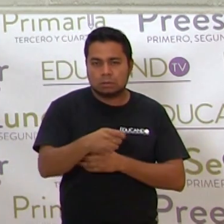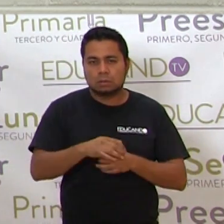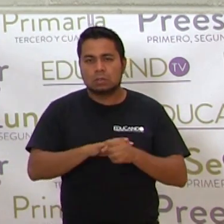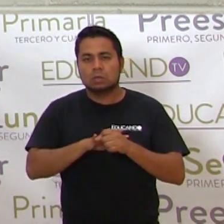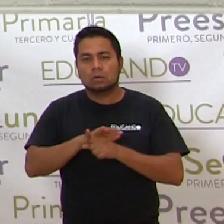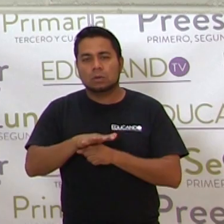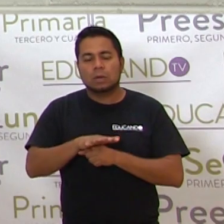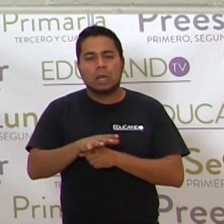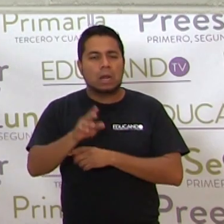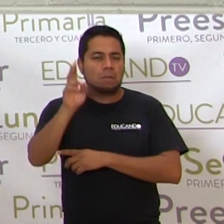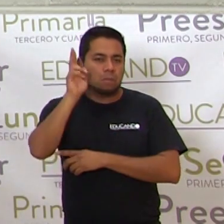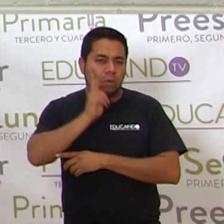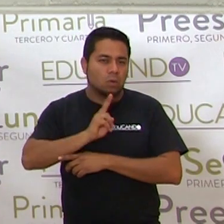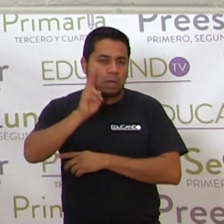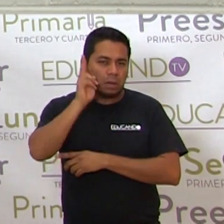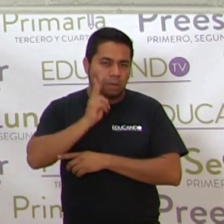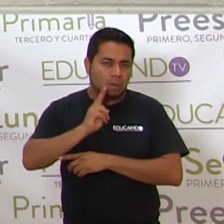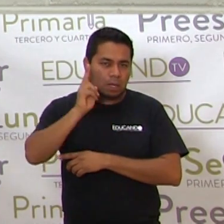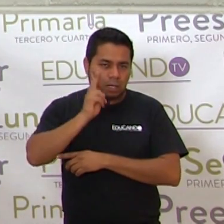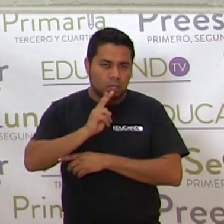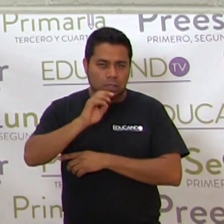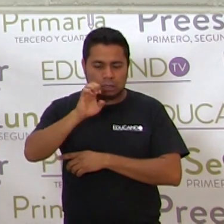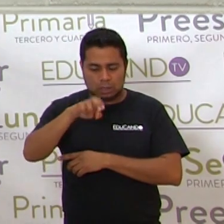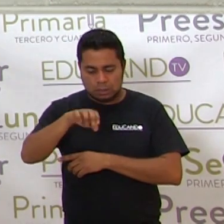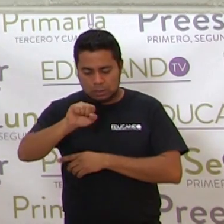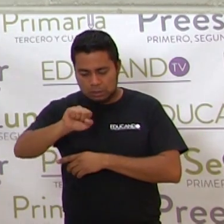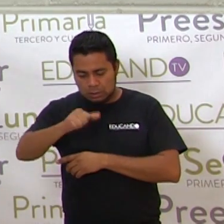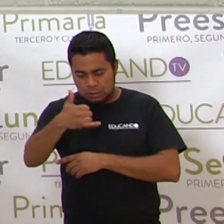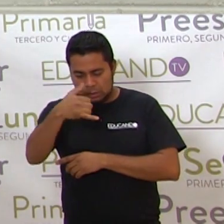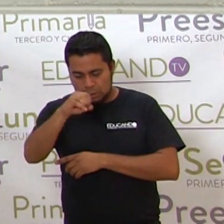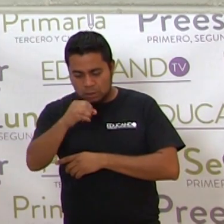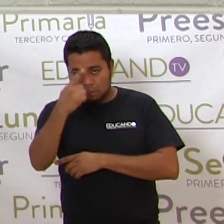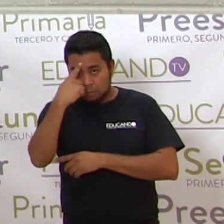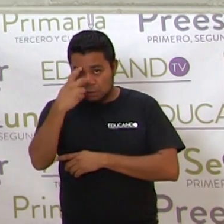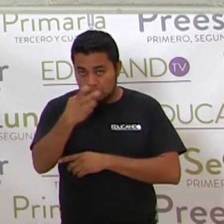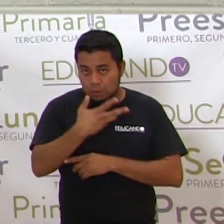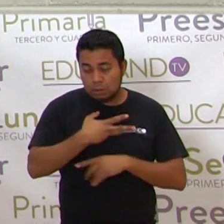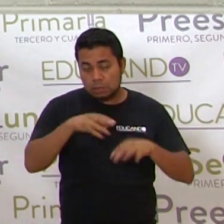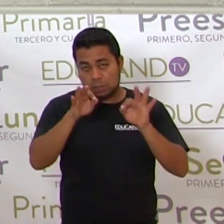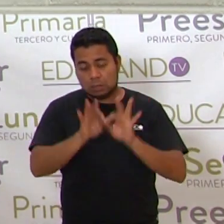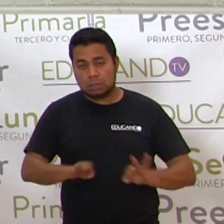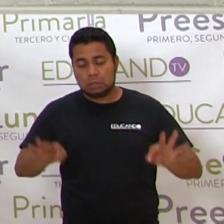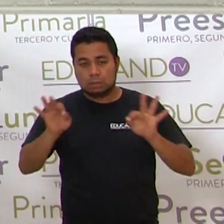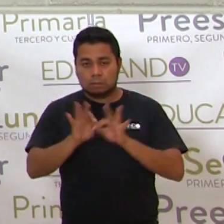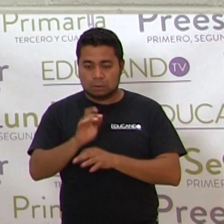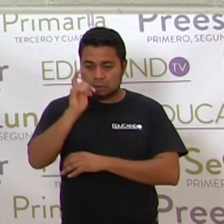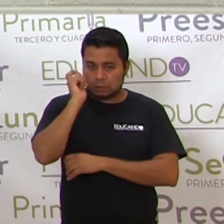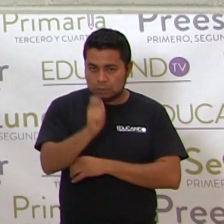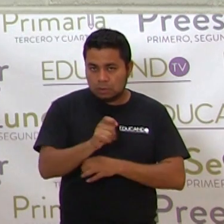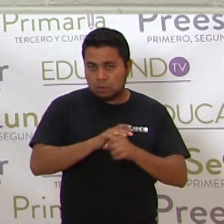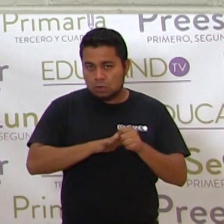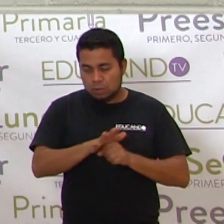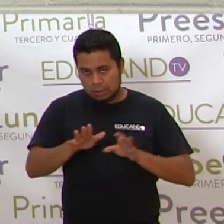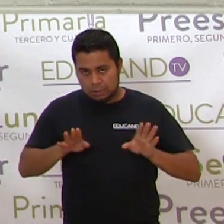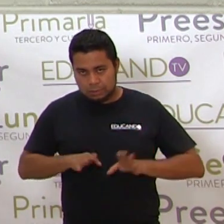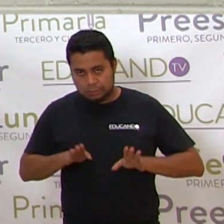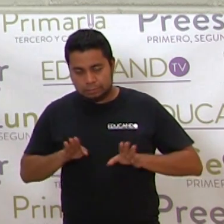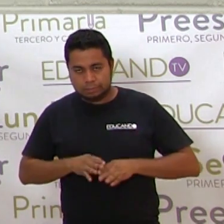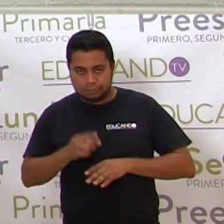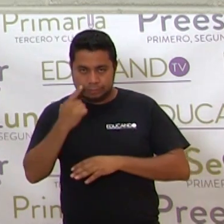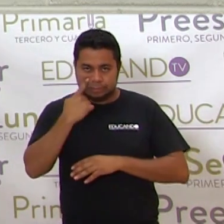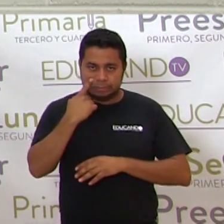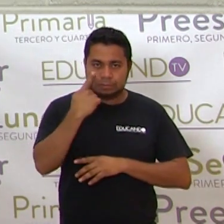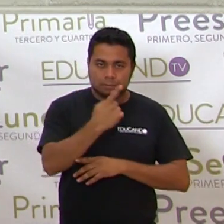los ensayos. Bien, para ello también es muy importante identificar la siguiente característica.